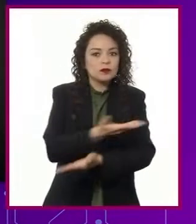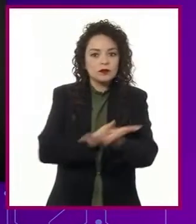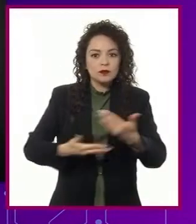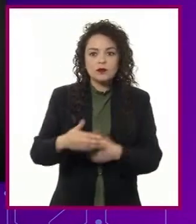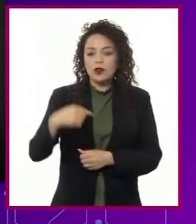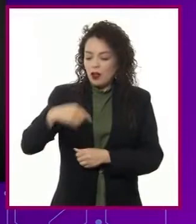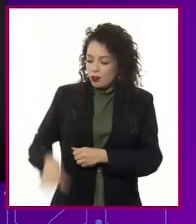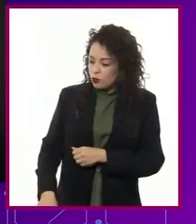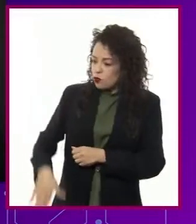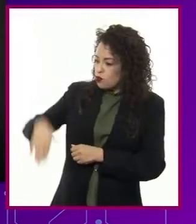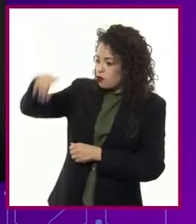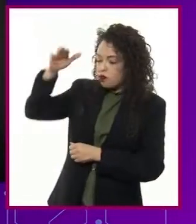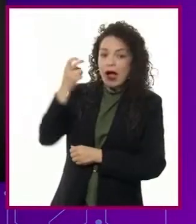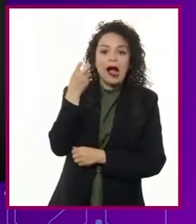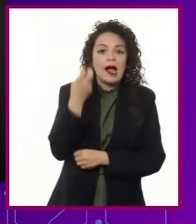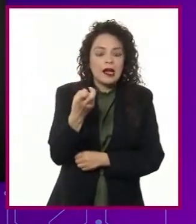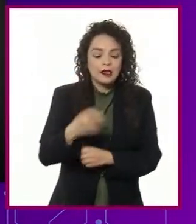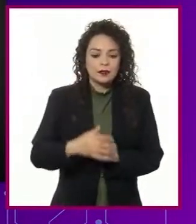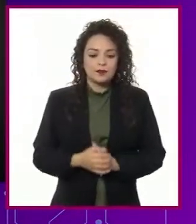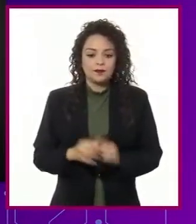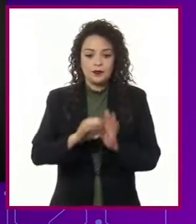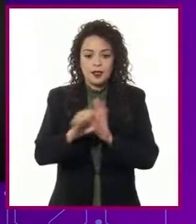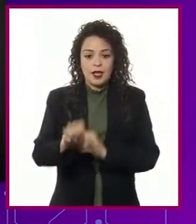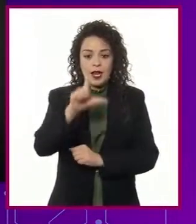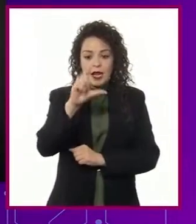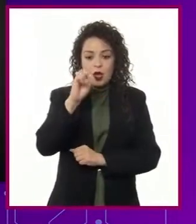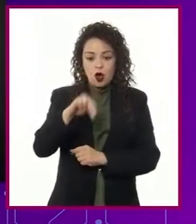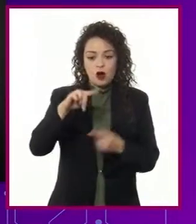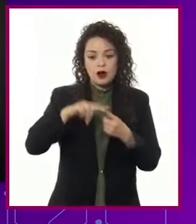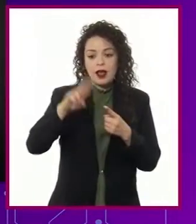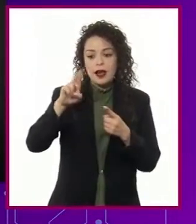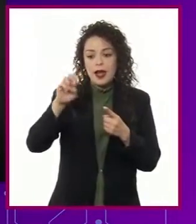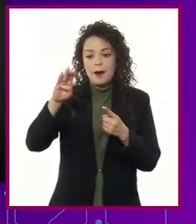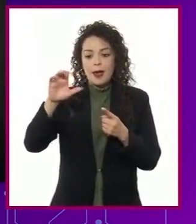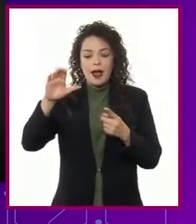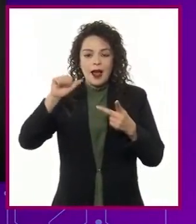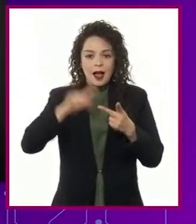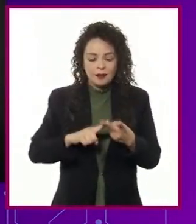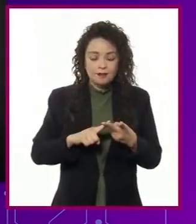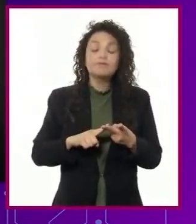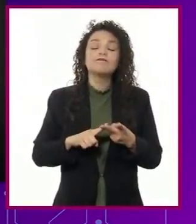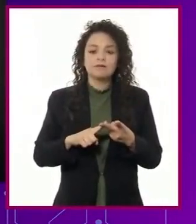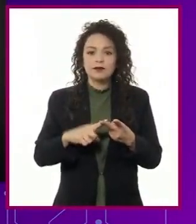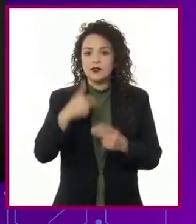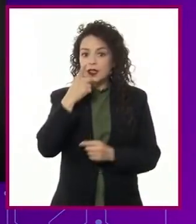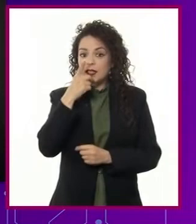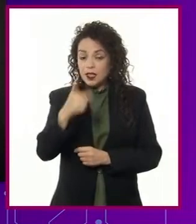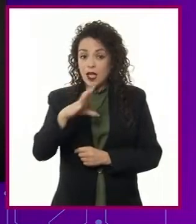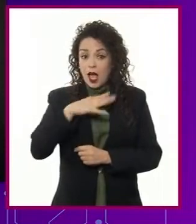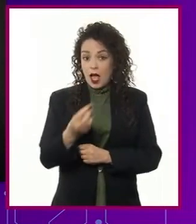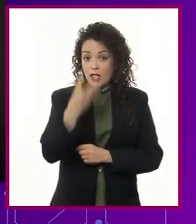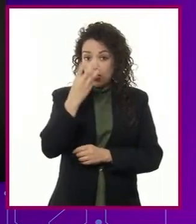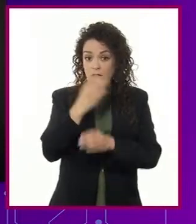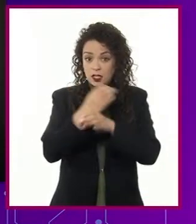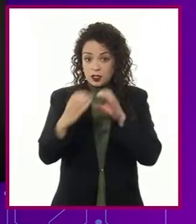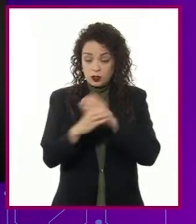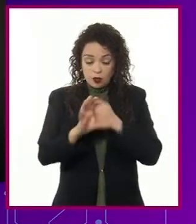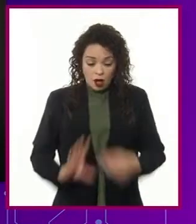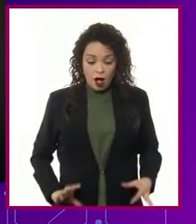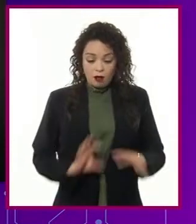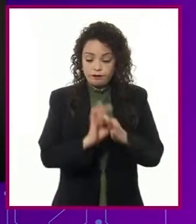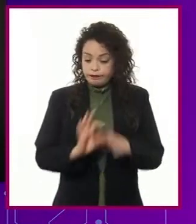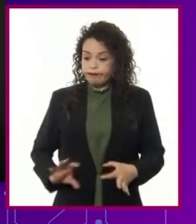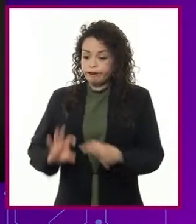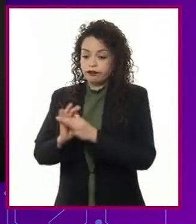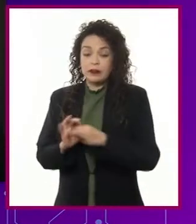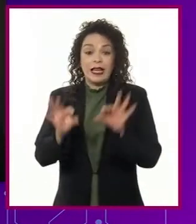desarrollamos. Al respecto, Leon y Rebecca Greenberg, dos apasionados estudiosos del tema, afirman que existen 3 factores o vínculos que influyen